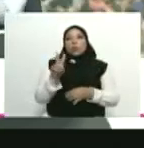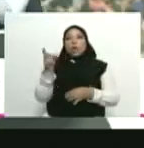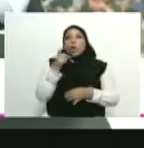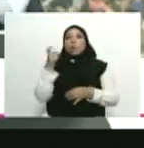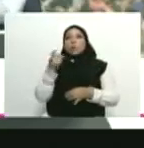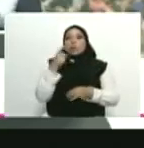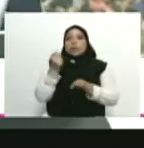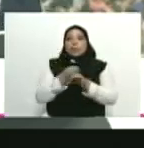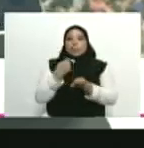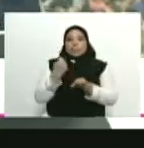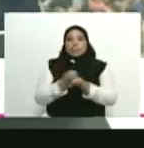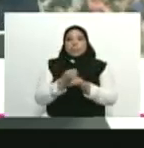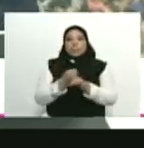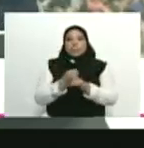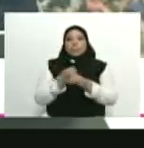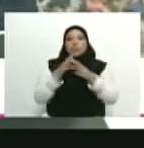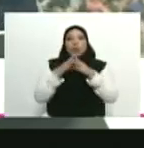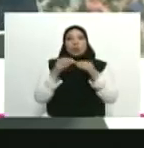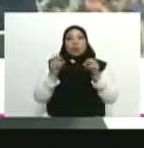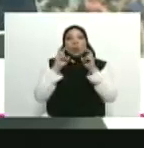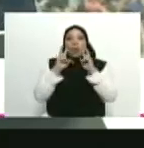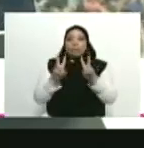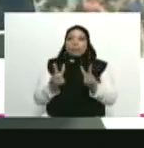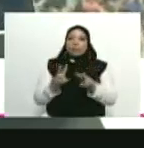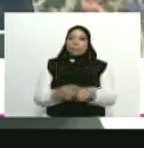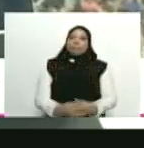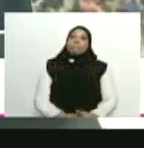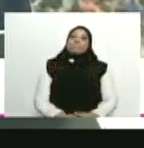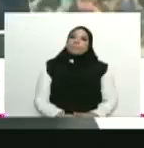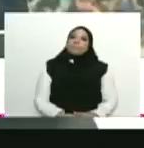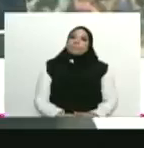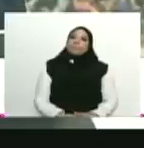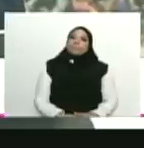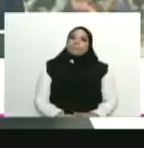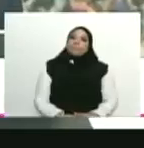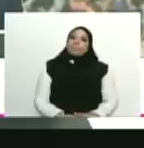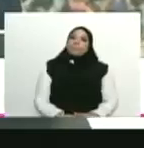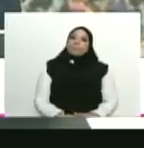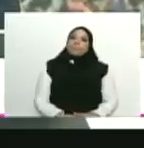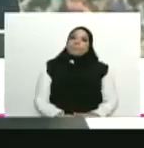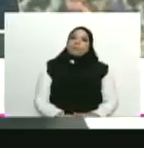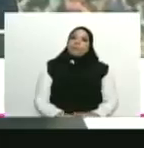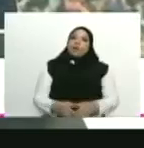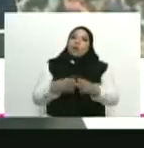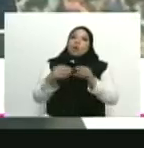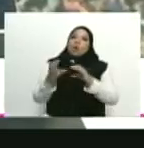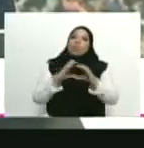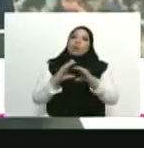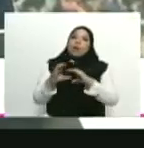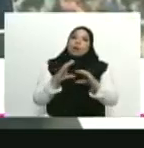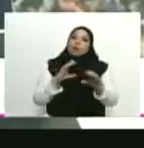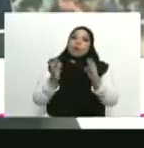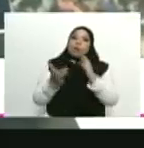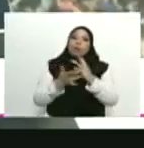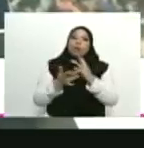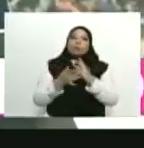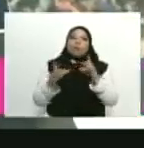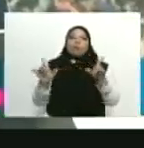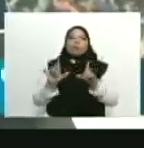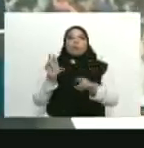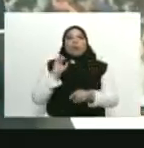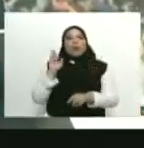buscar todas las vías. Yo hago un llamado a todos los medios de comunicación, televisivos,